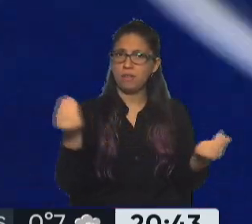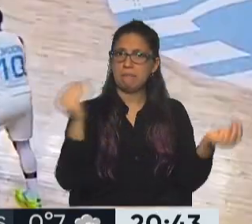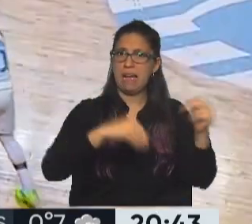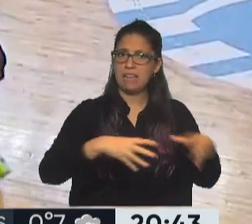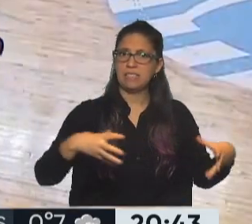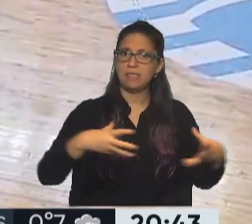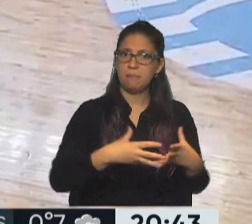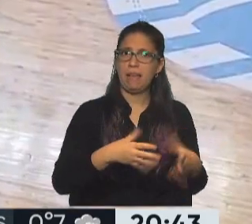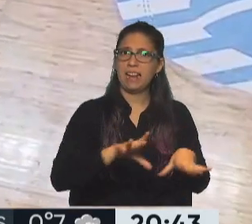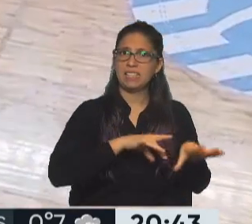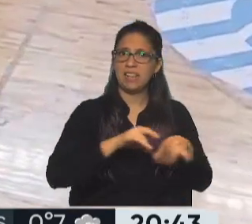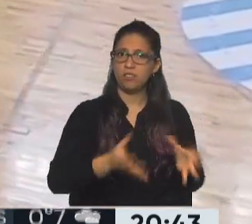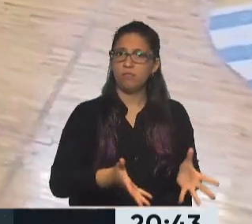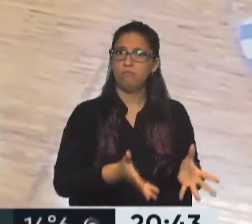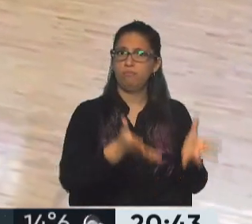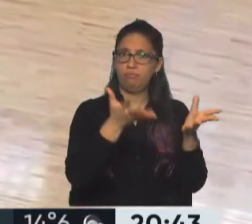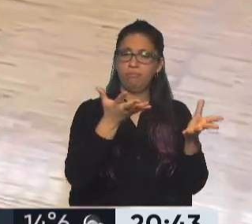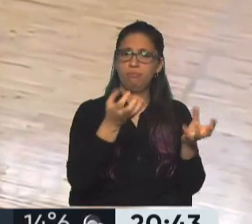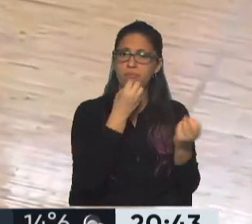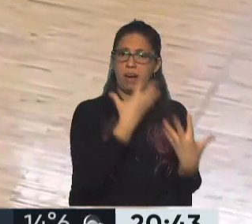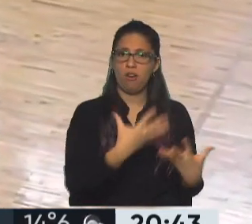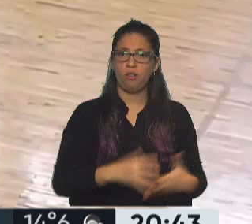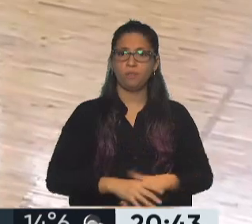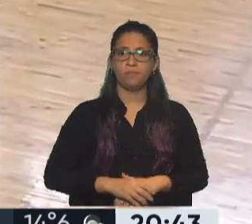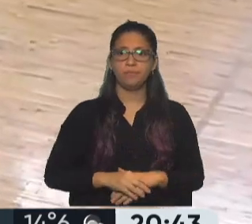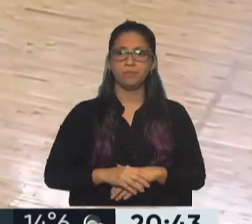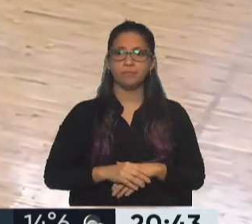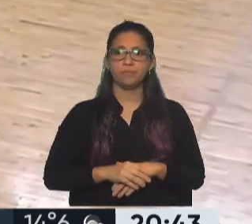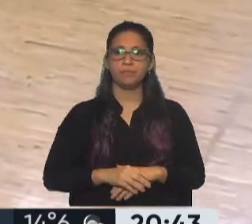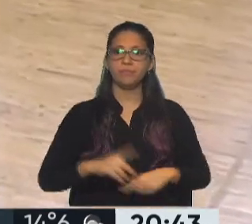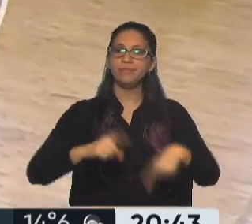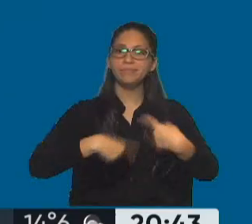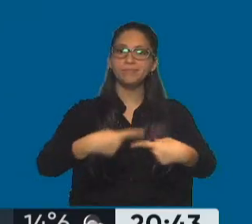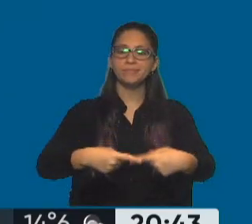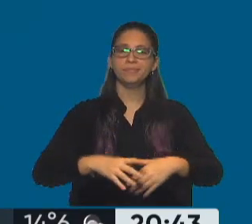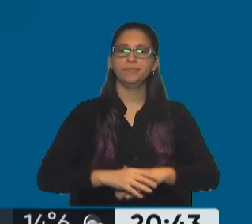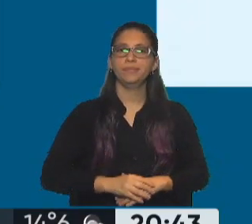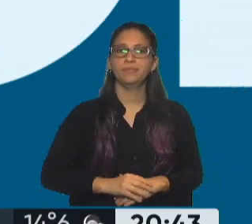y la selección va a tener consecuencias mucho mejores que esta. Y así seguimos, dale.